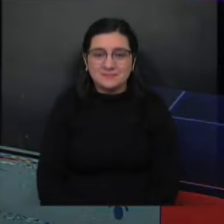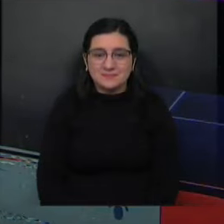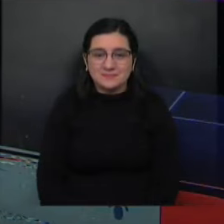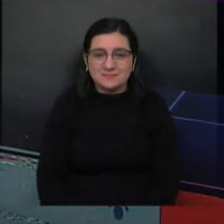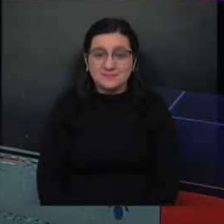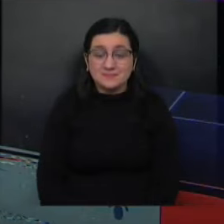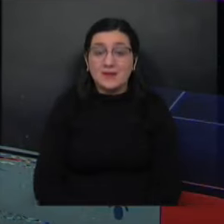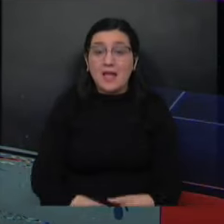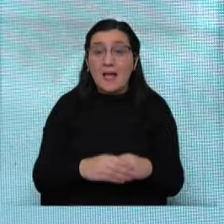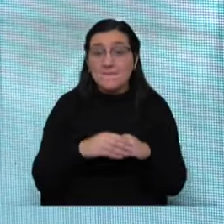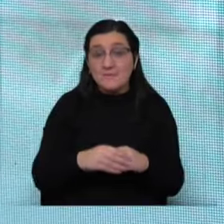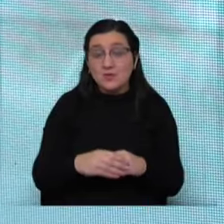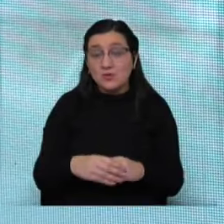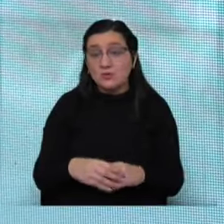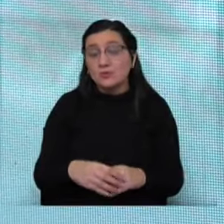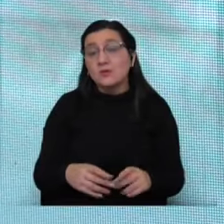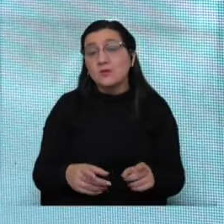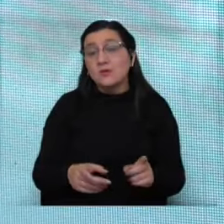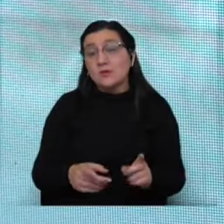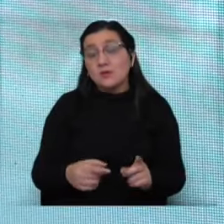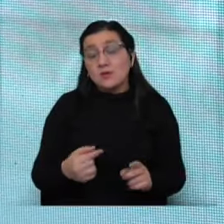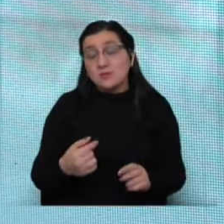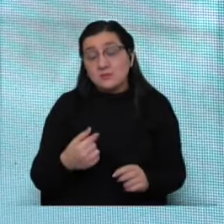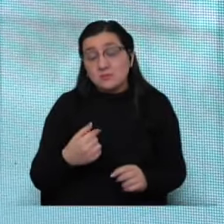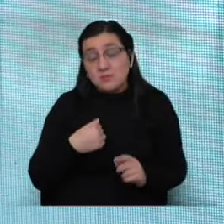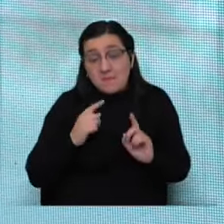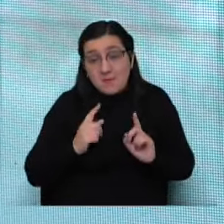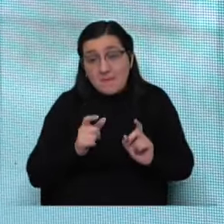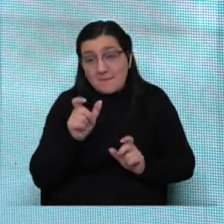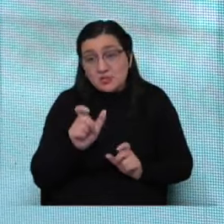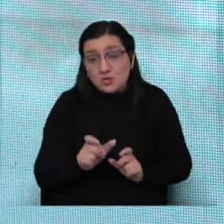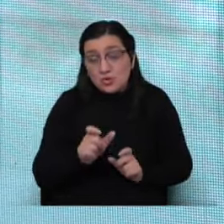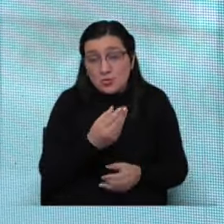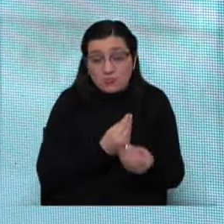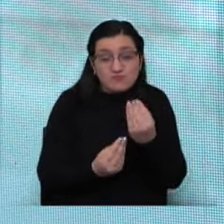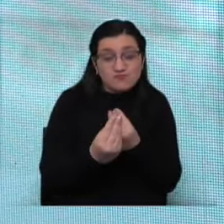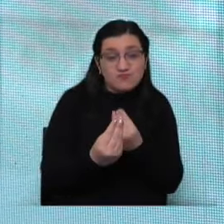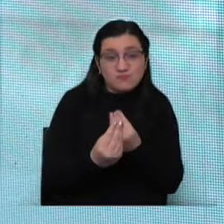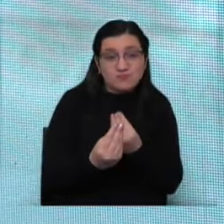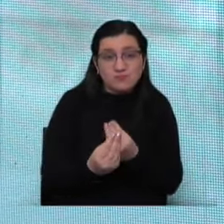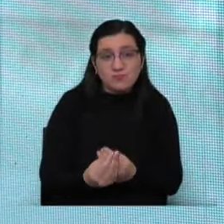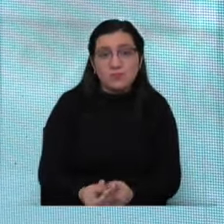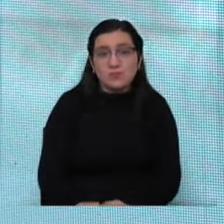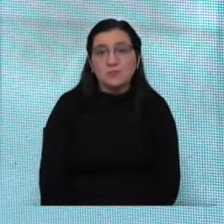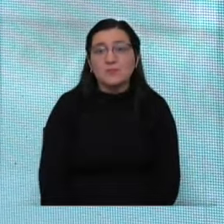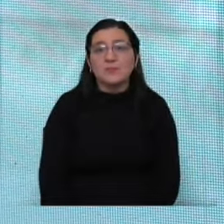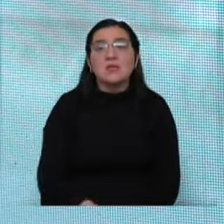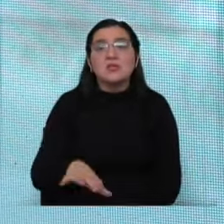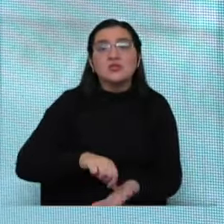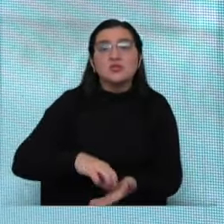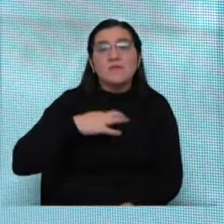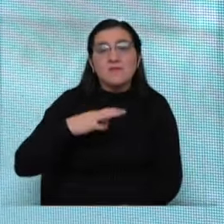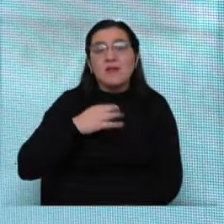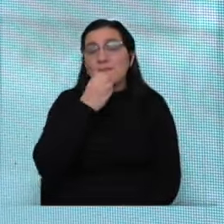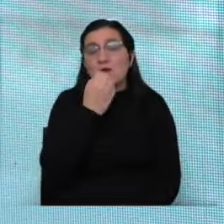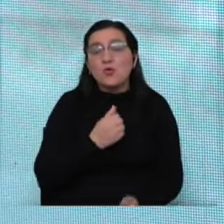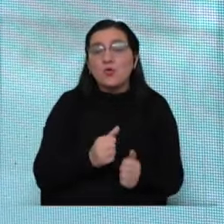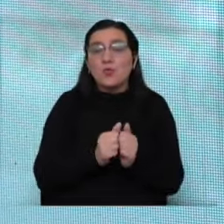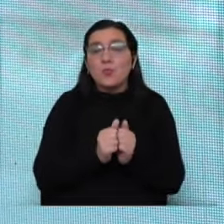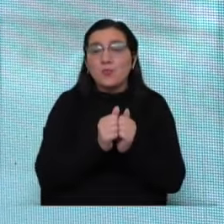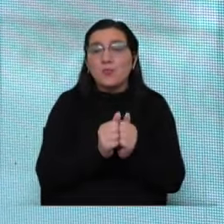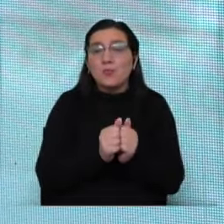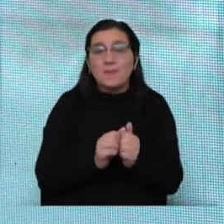amigo es uno mismo en el cuero del otro Ah ah ciudad viva la mejor compañía matinal abrazo a todo